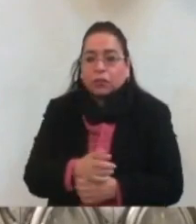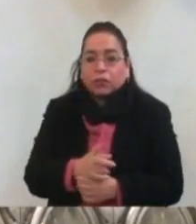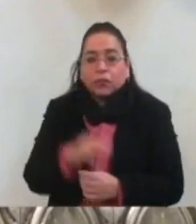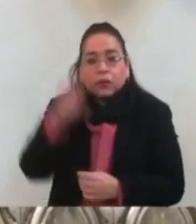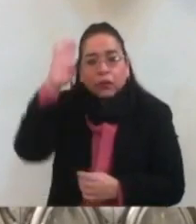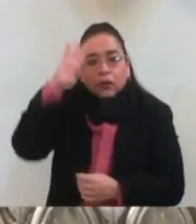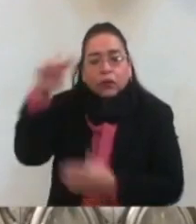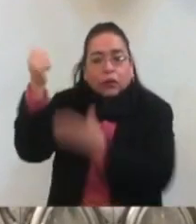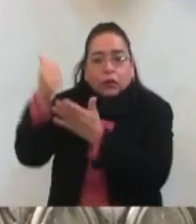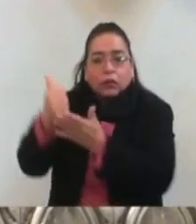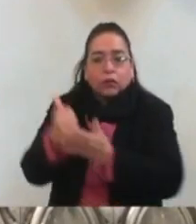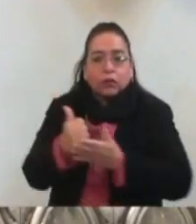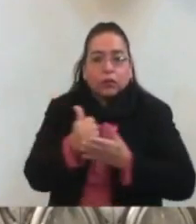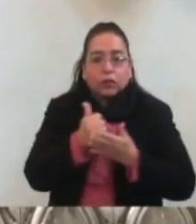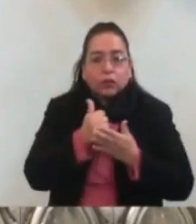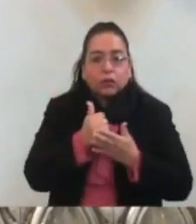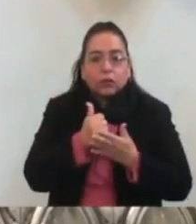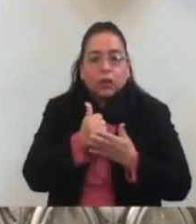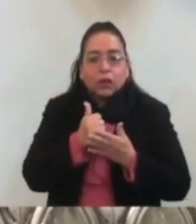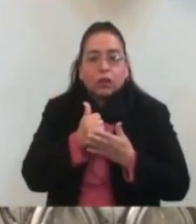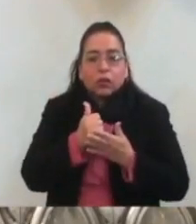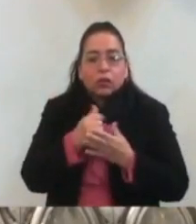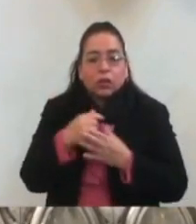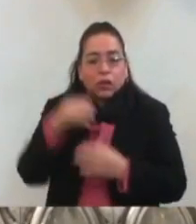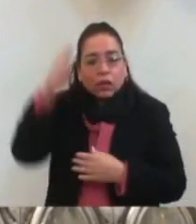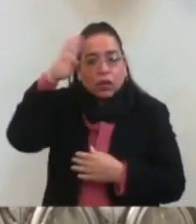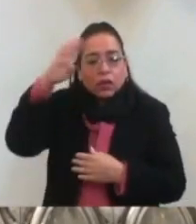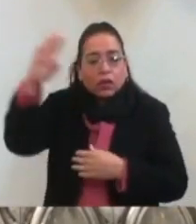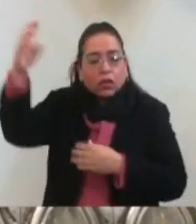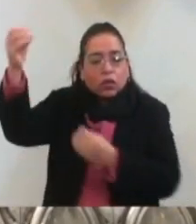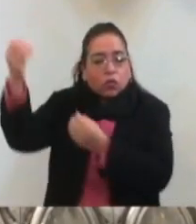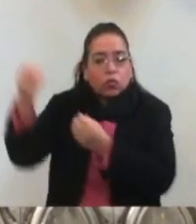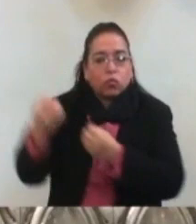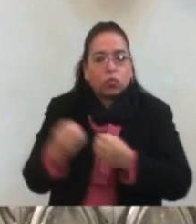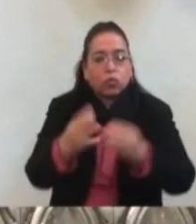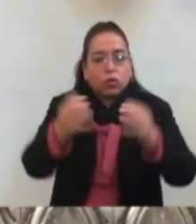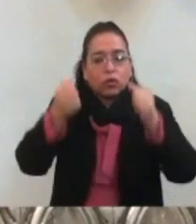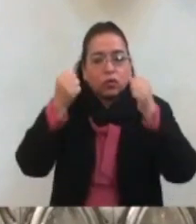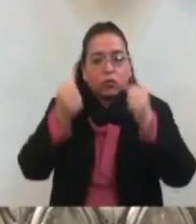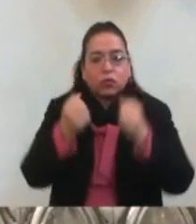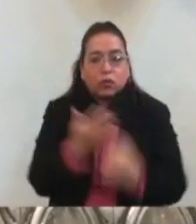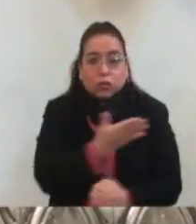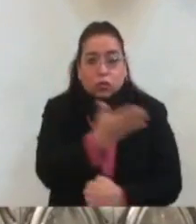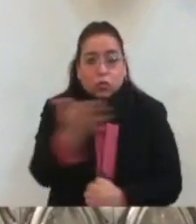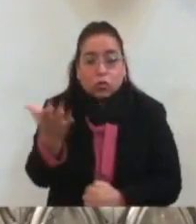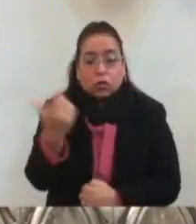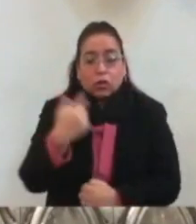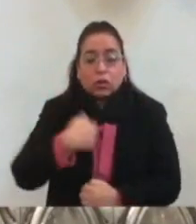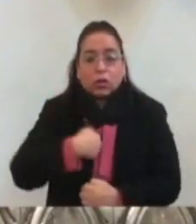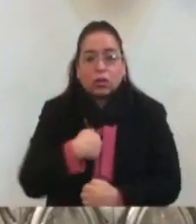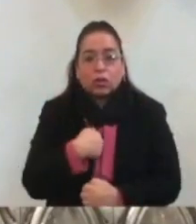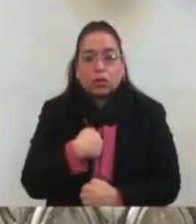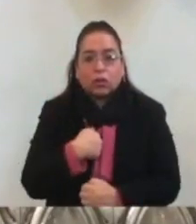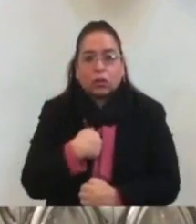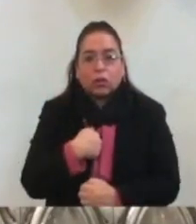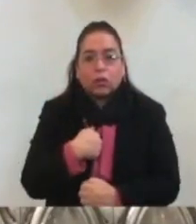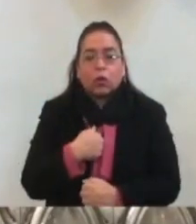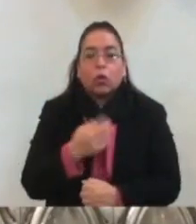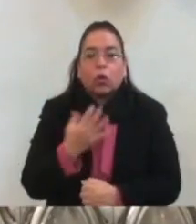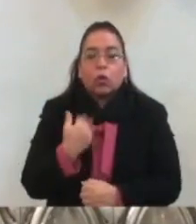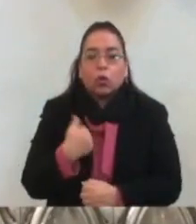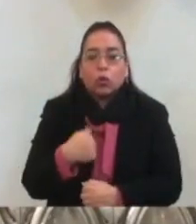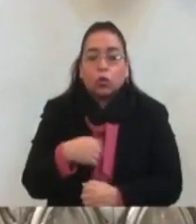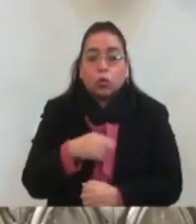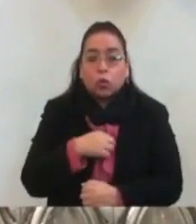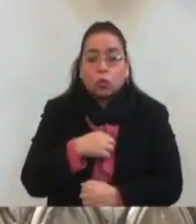ayude que el señor nos fortalezca y ustedes y yo como discípulos